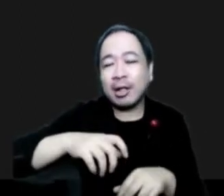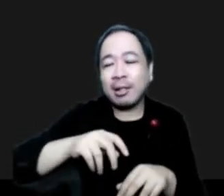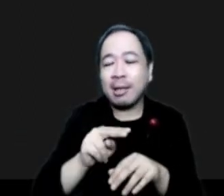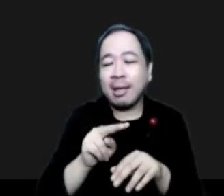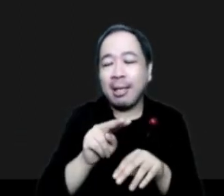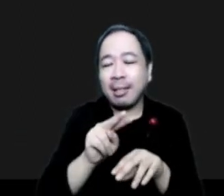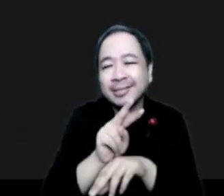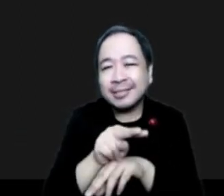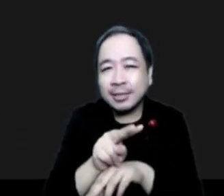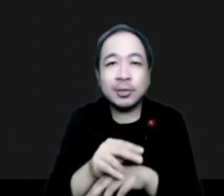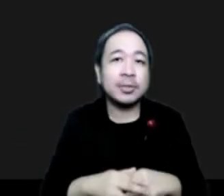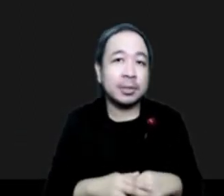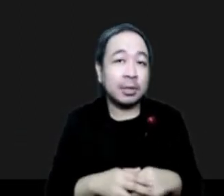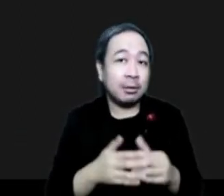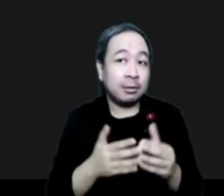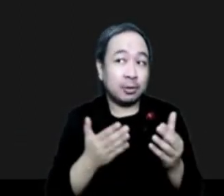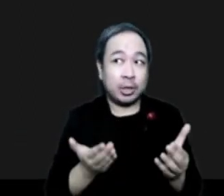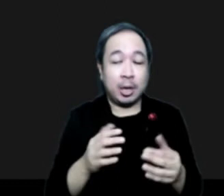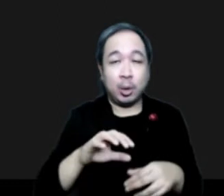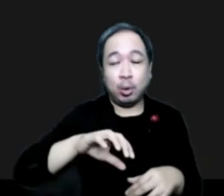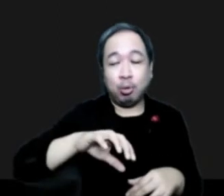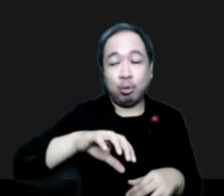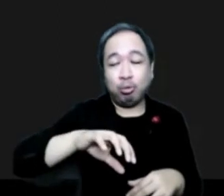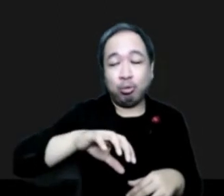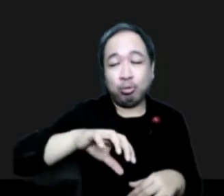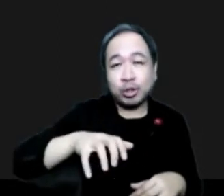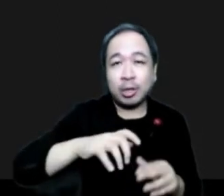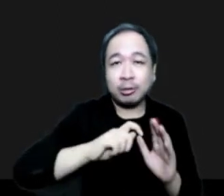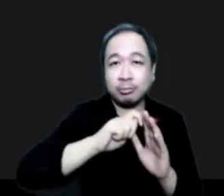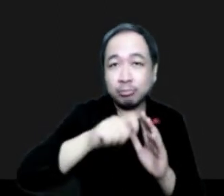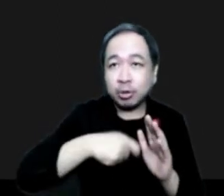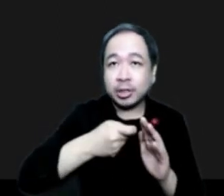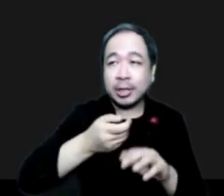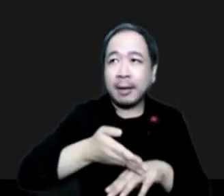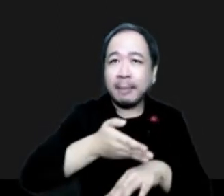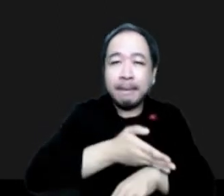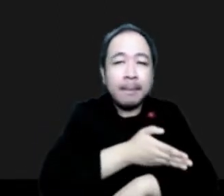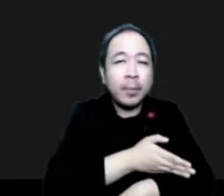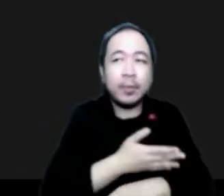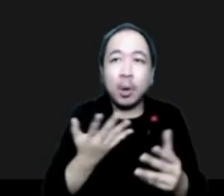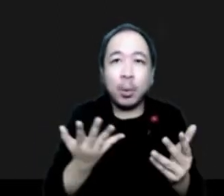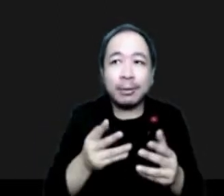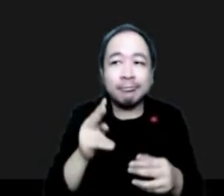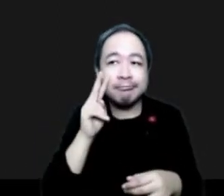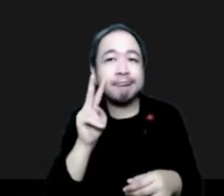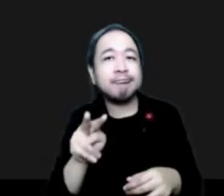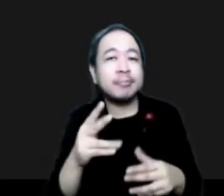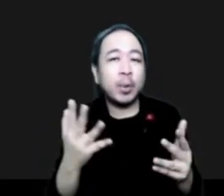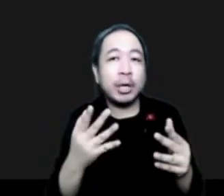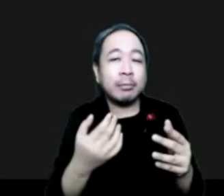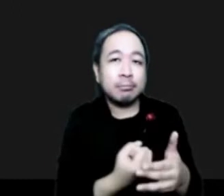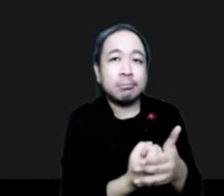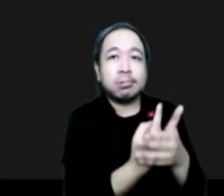la detección de las descargas eléctricas utilizando las redes nacionales y agregando estos